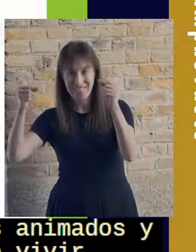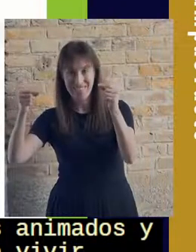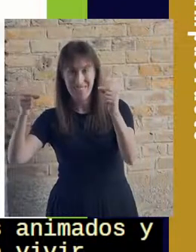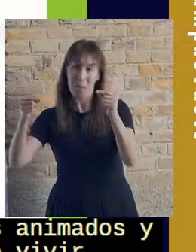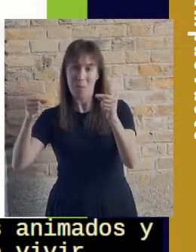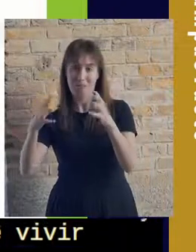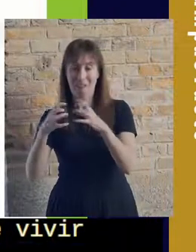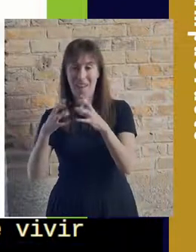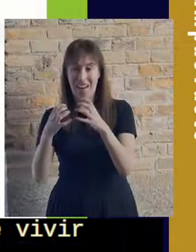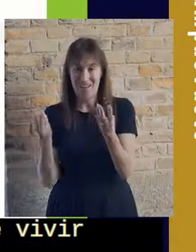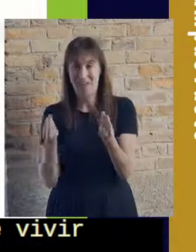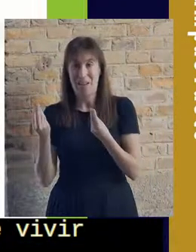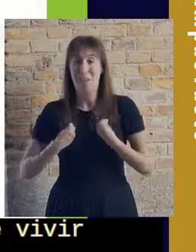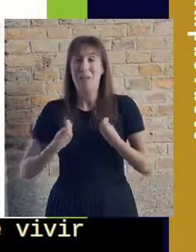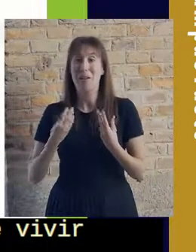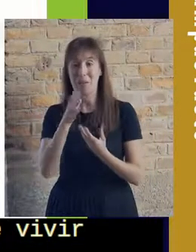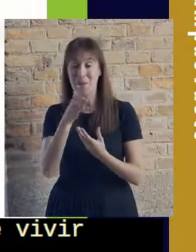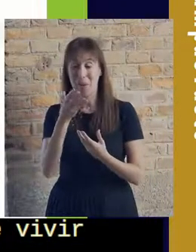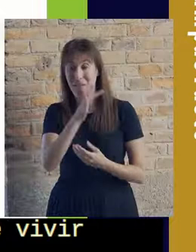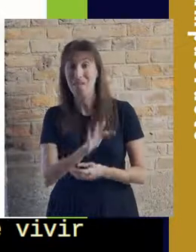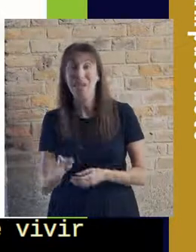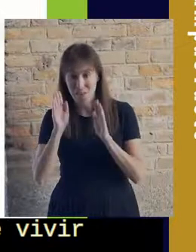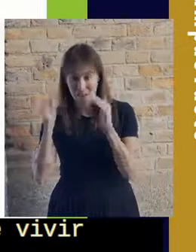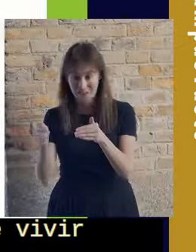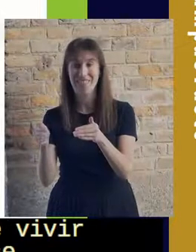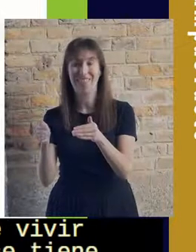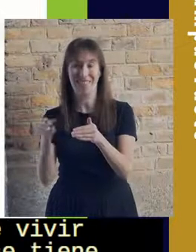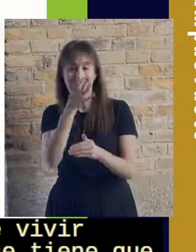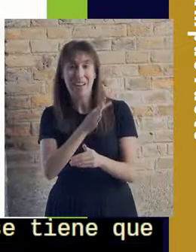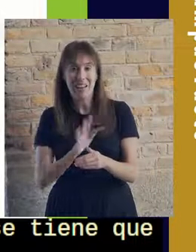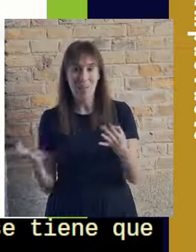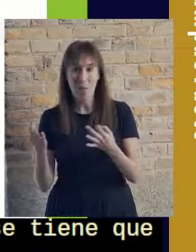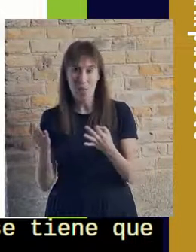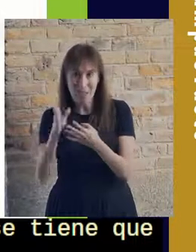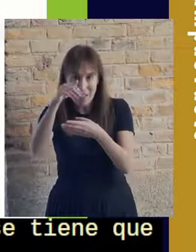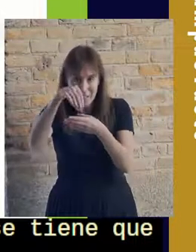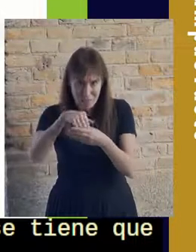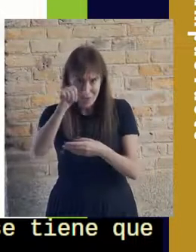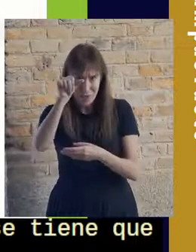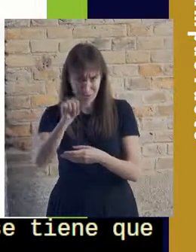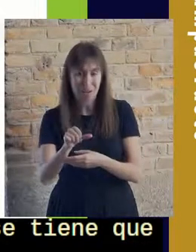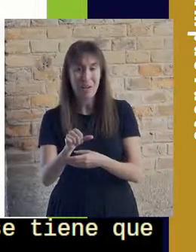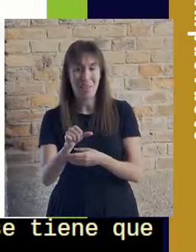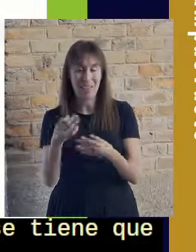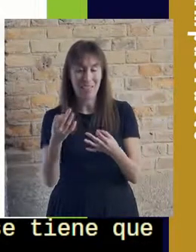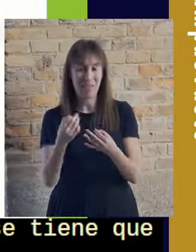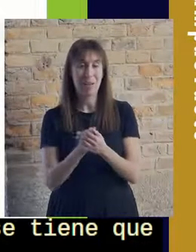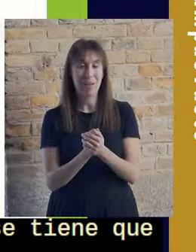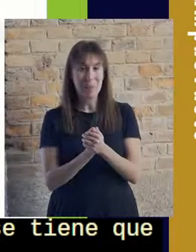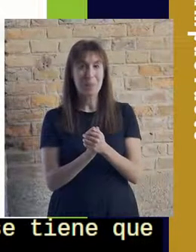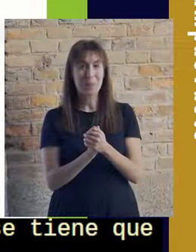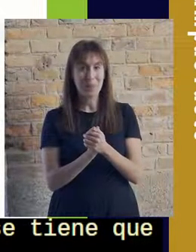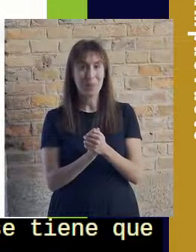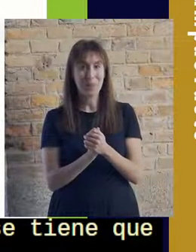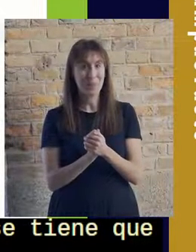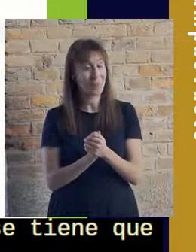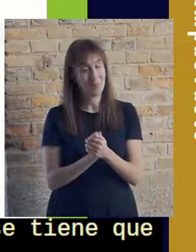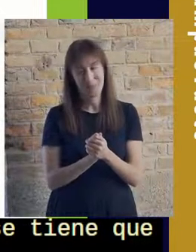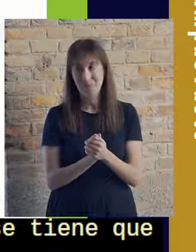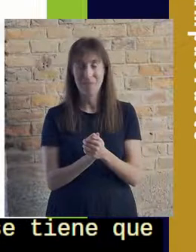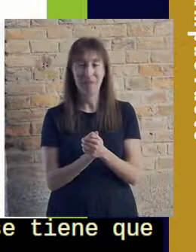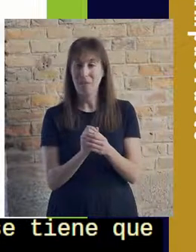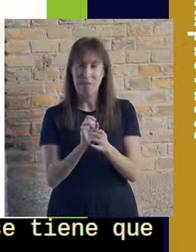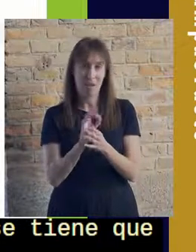Porque esa audio descripción es para niños el niño se tiene que meter en la historia va buscando a Dori no no